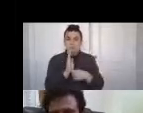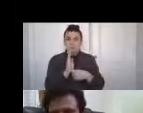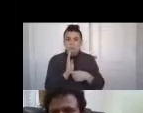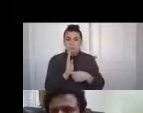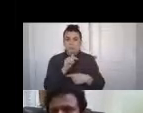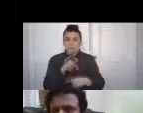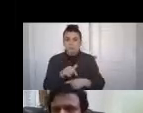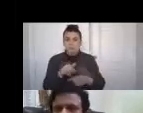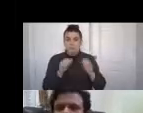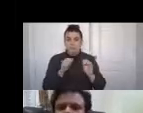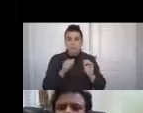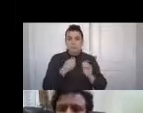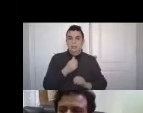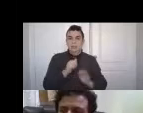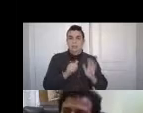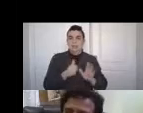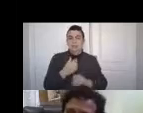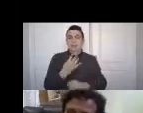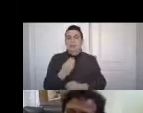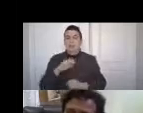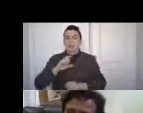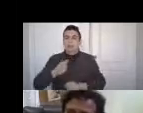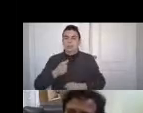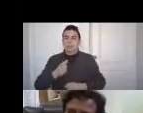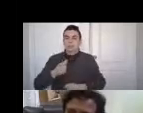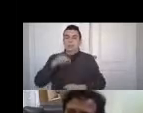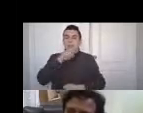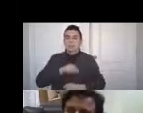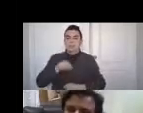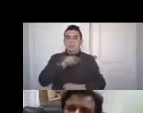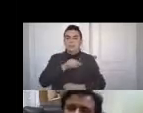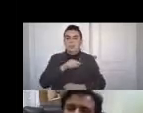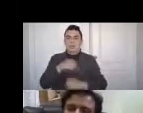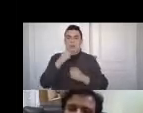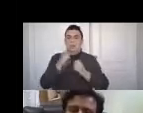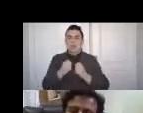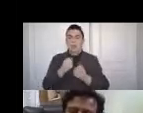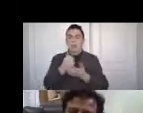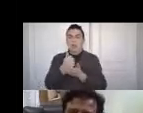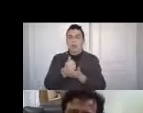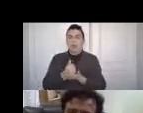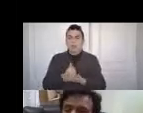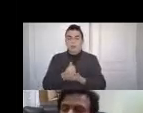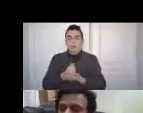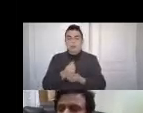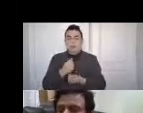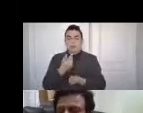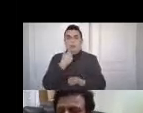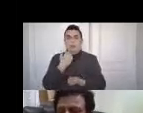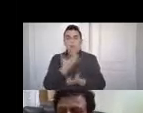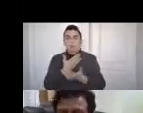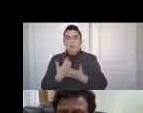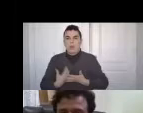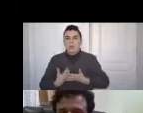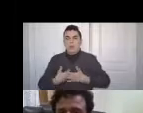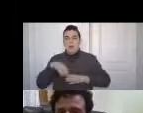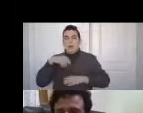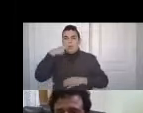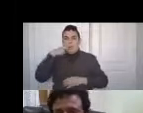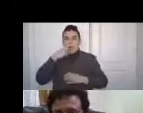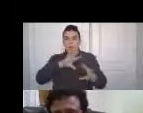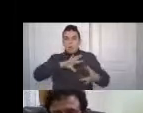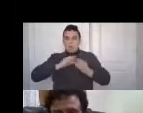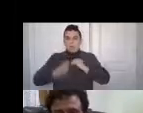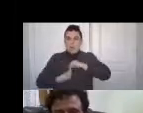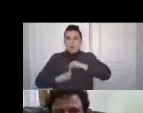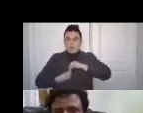D614G, que le permitió tener una adaptación a los humanos extremadamente potente, y esa se acentuó.